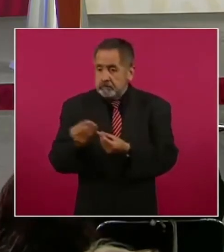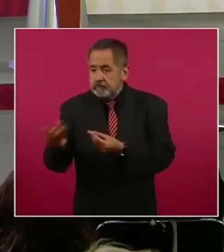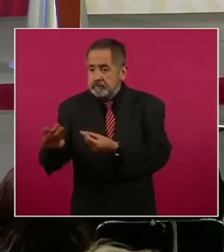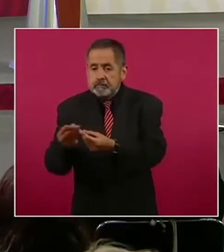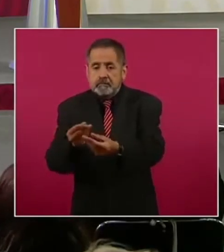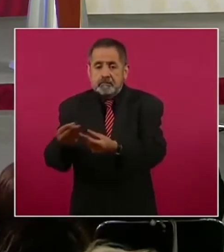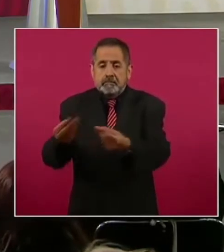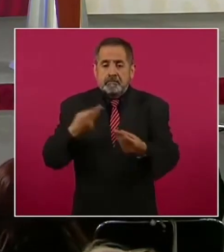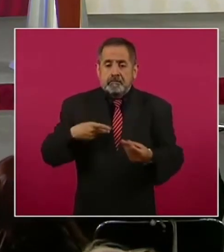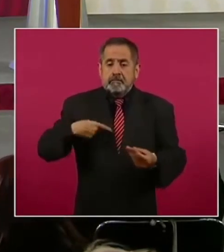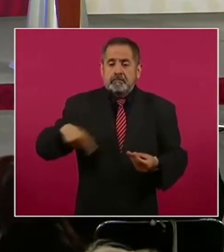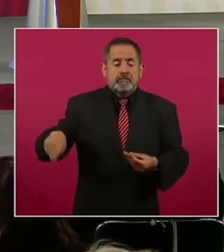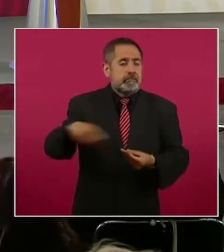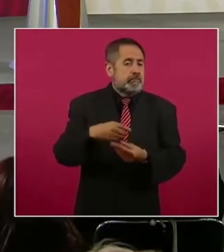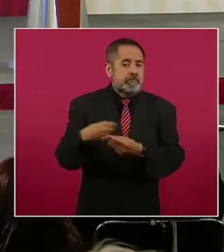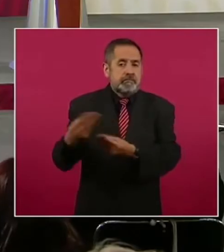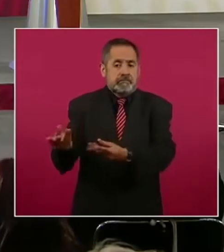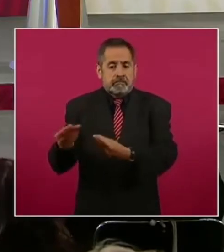porque